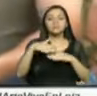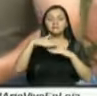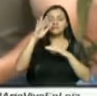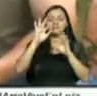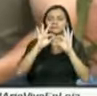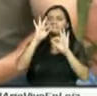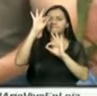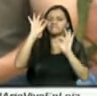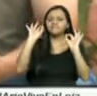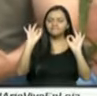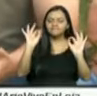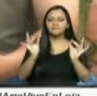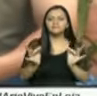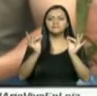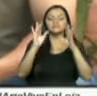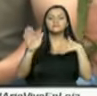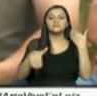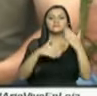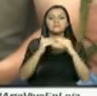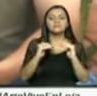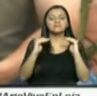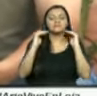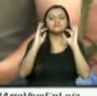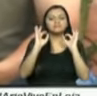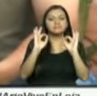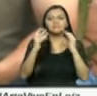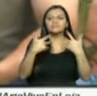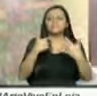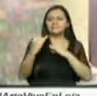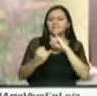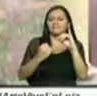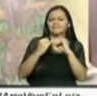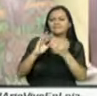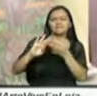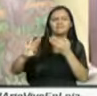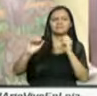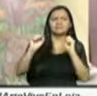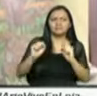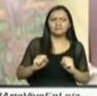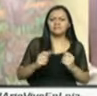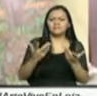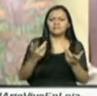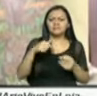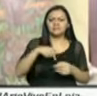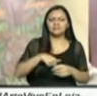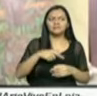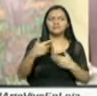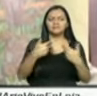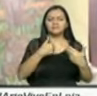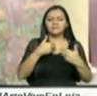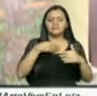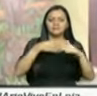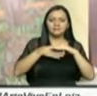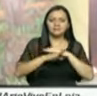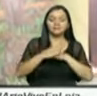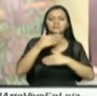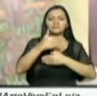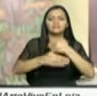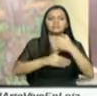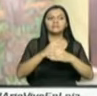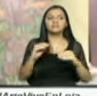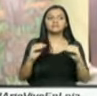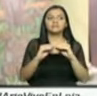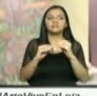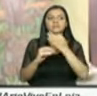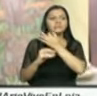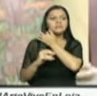estándares de calidad, que no le pide ningún favor a ningún teatro internacional. Para lo de un teatro en entrada en Europa es sumamente elevada y acá